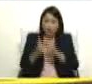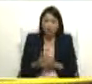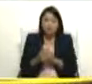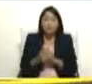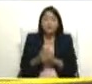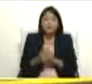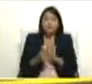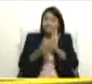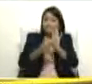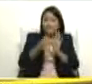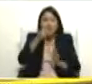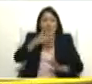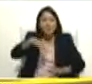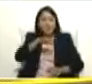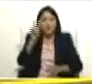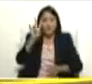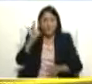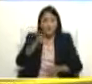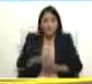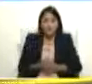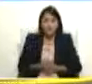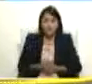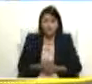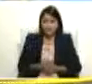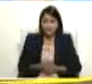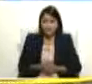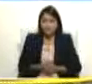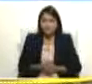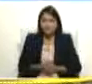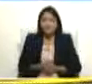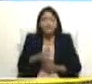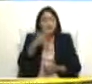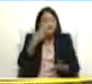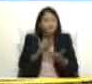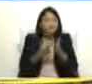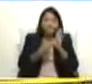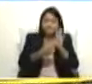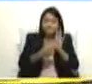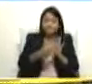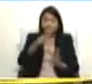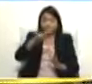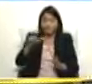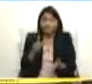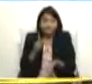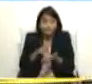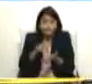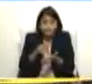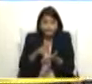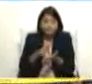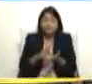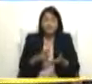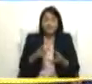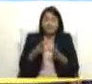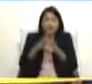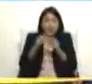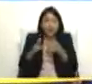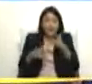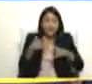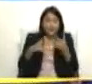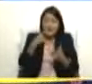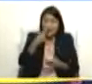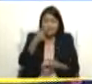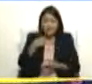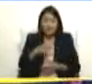ante el pueblo venezolano, que es el verdadero protagonista de todo lo que ocurrió en este